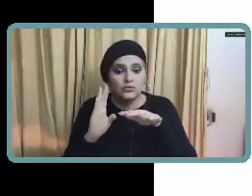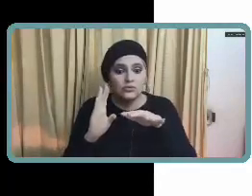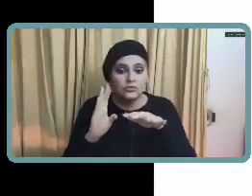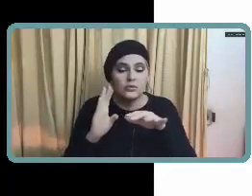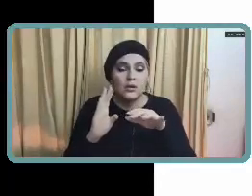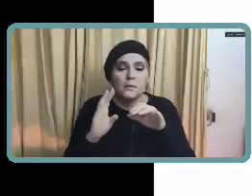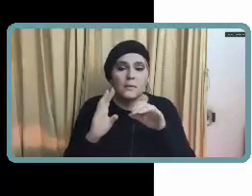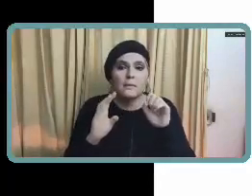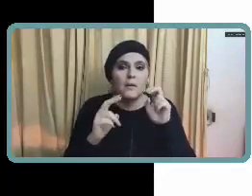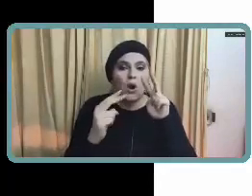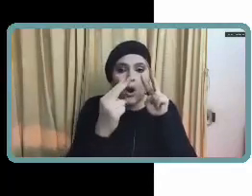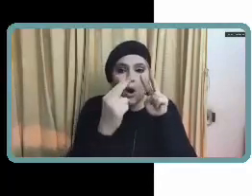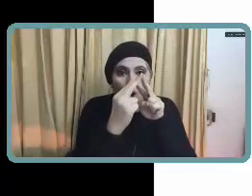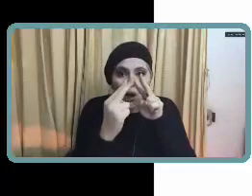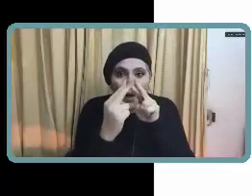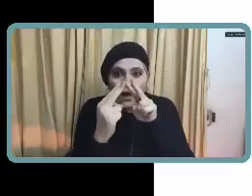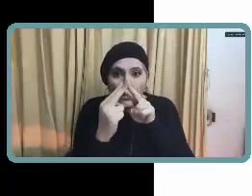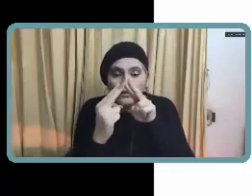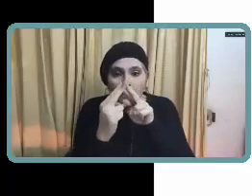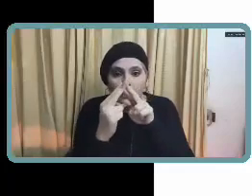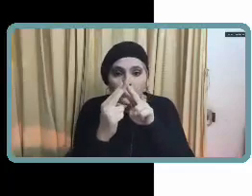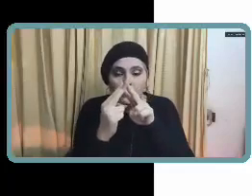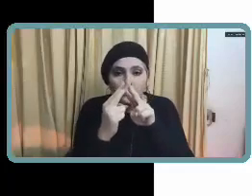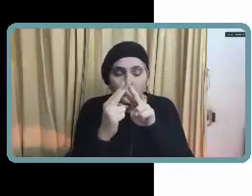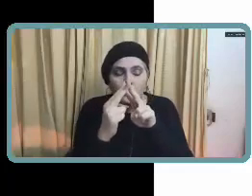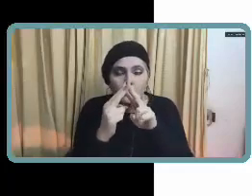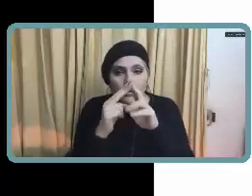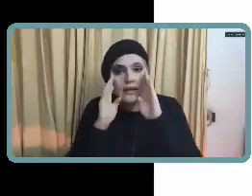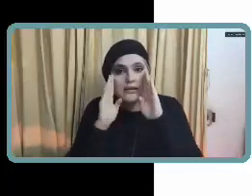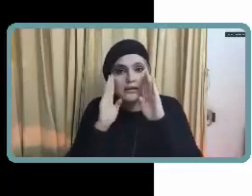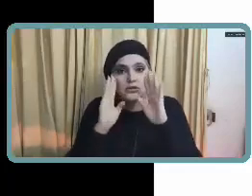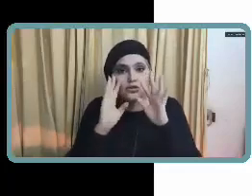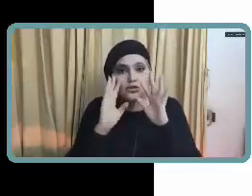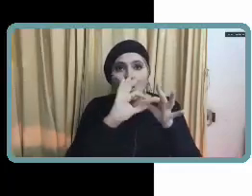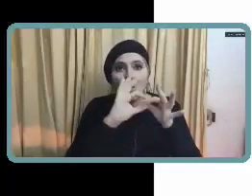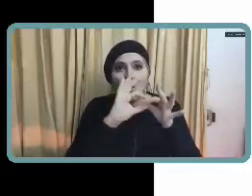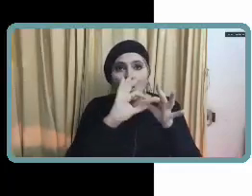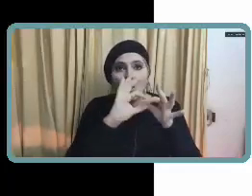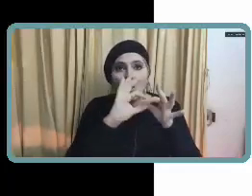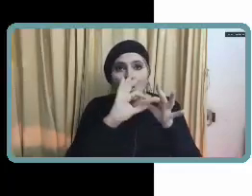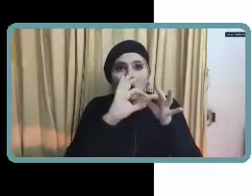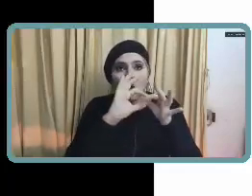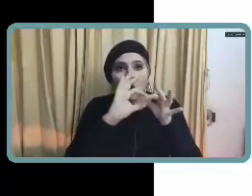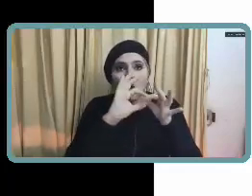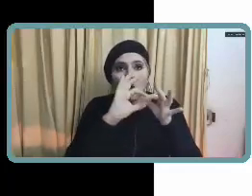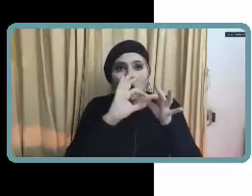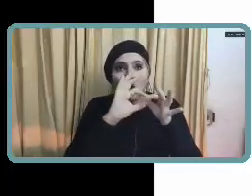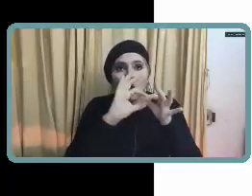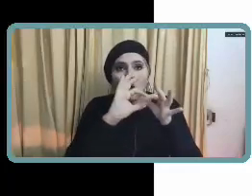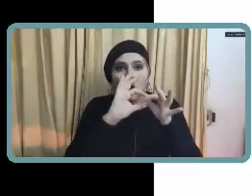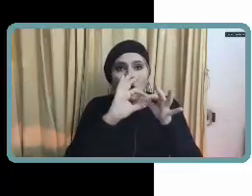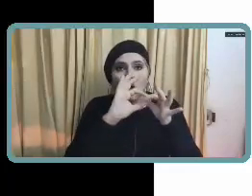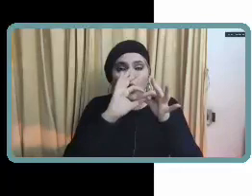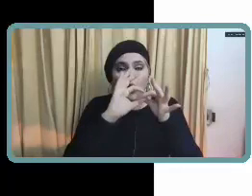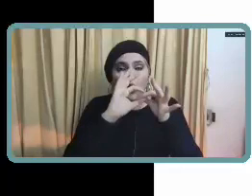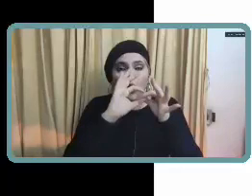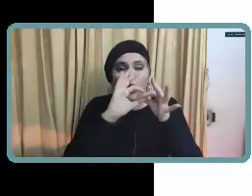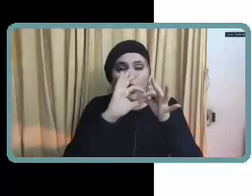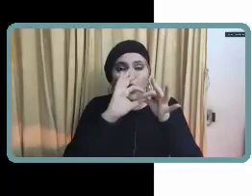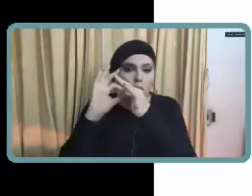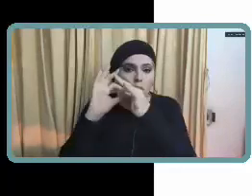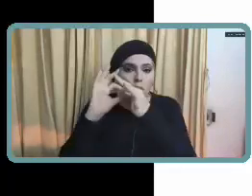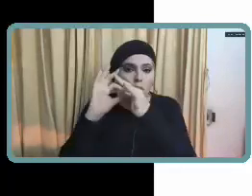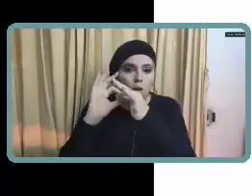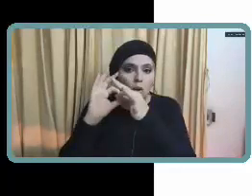ojo a ojo, del contacto ocular, es lo que me va a permitir desarrollar habilidades sociales, desarrollar